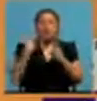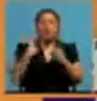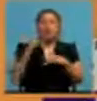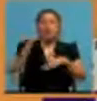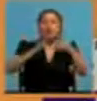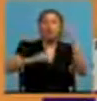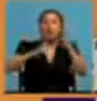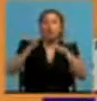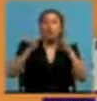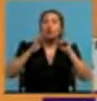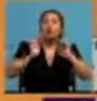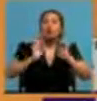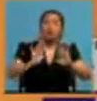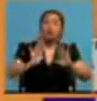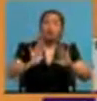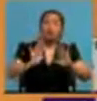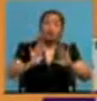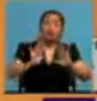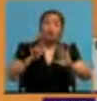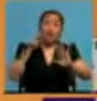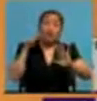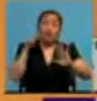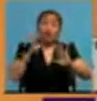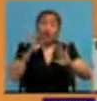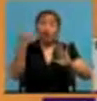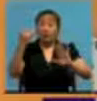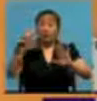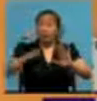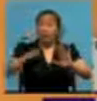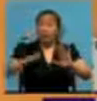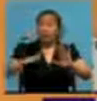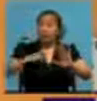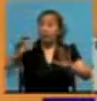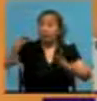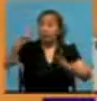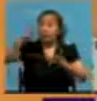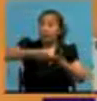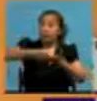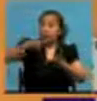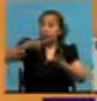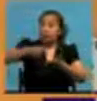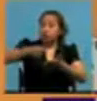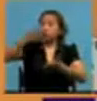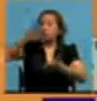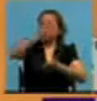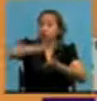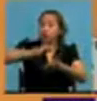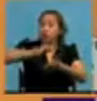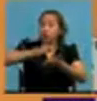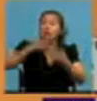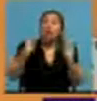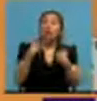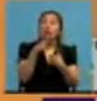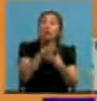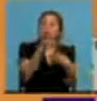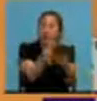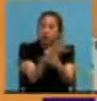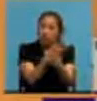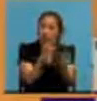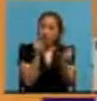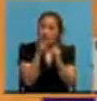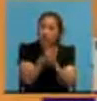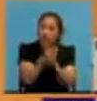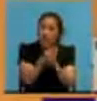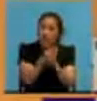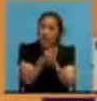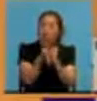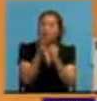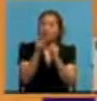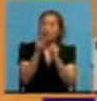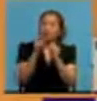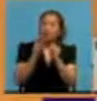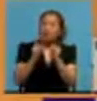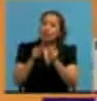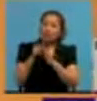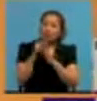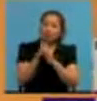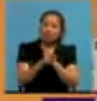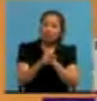que están paralizadas que hay falta de pago en obras para la terminación y también